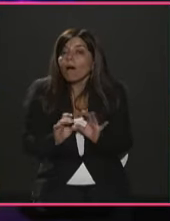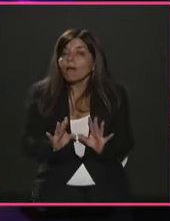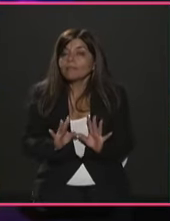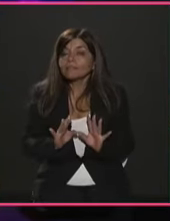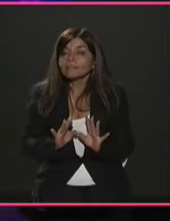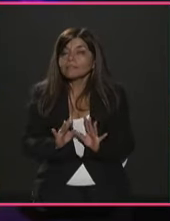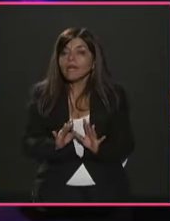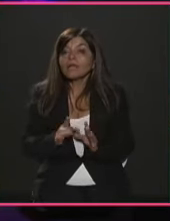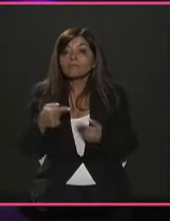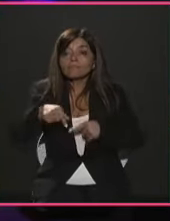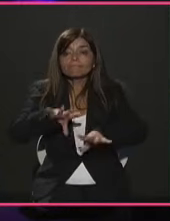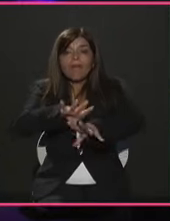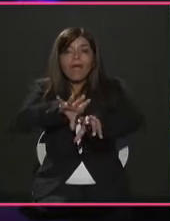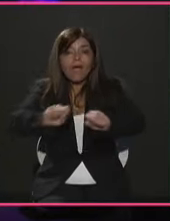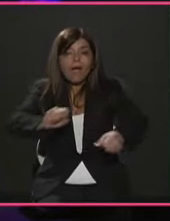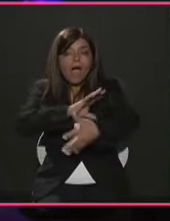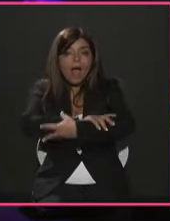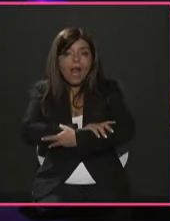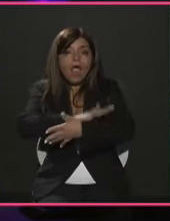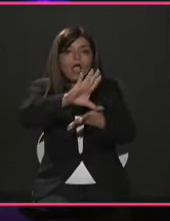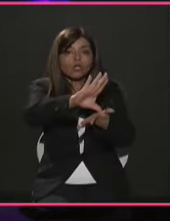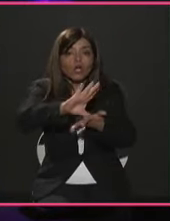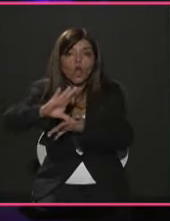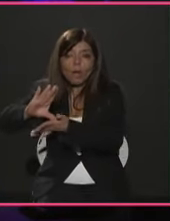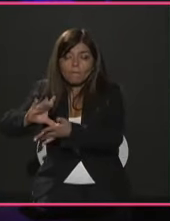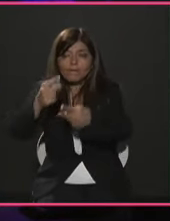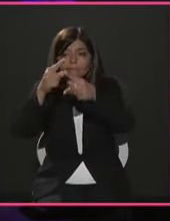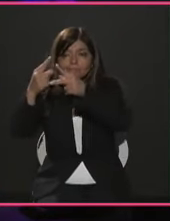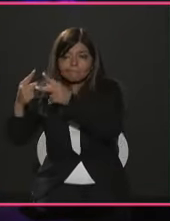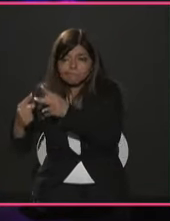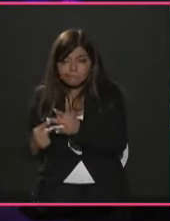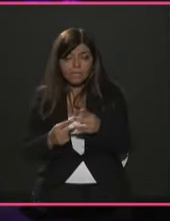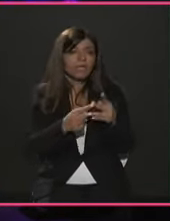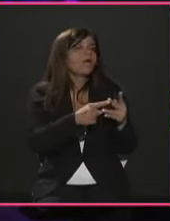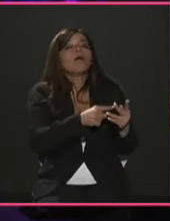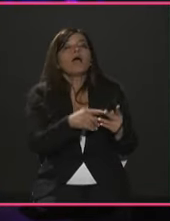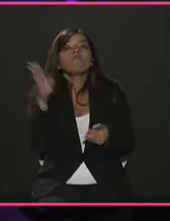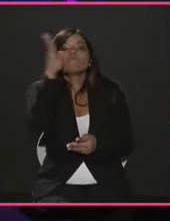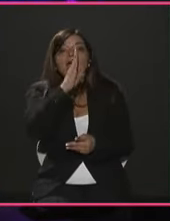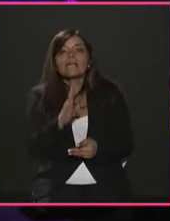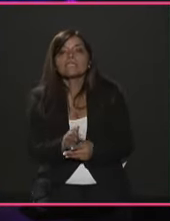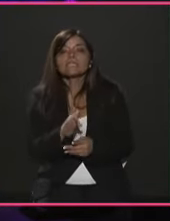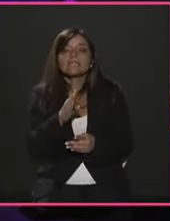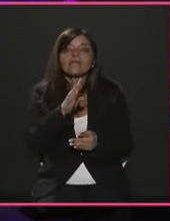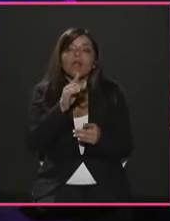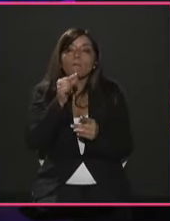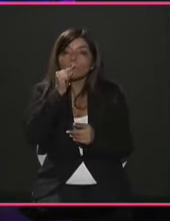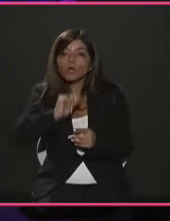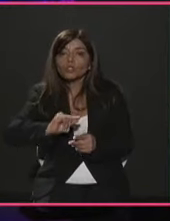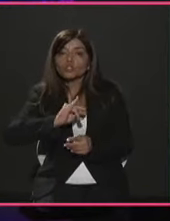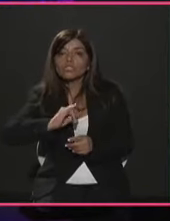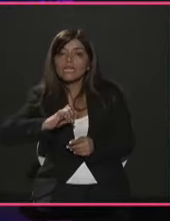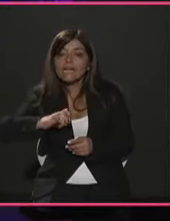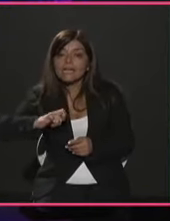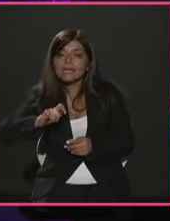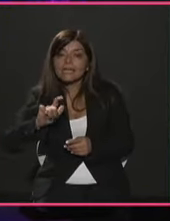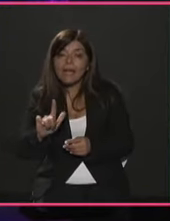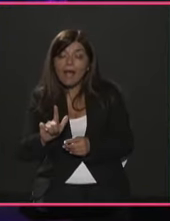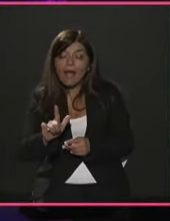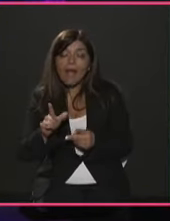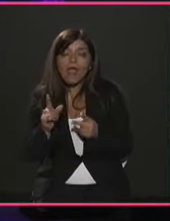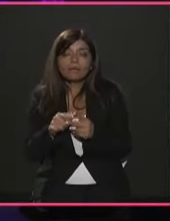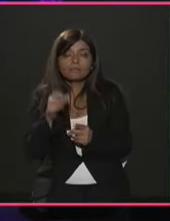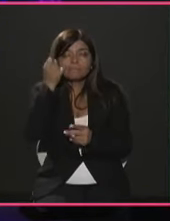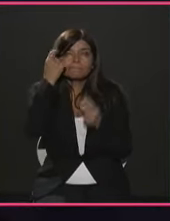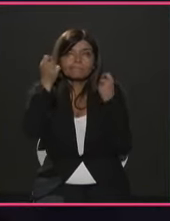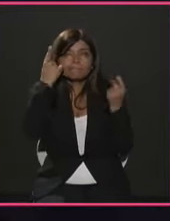creamos una alianza con países en sri lanca en Tailandia en Brasil pronto en senegal y una de las